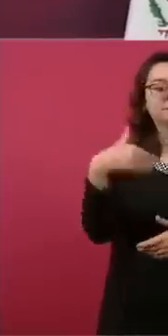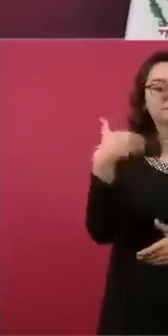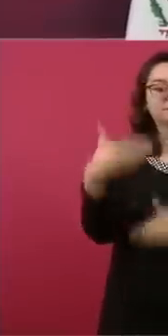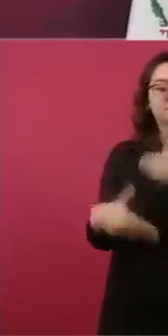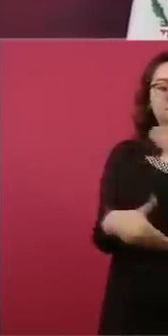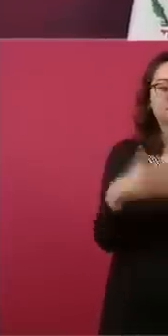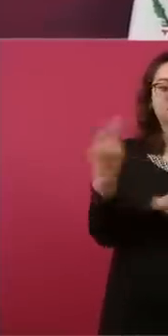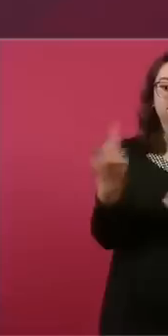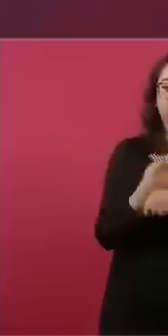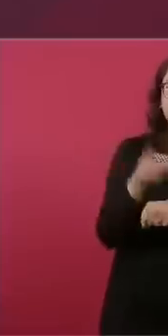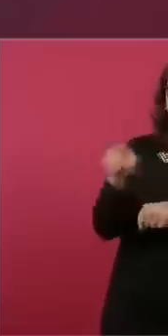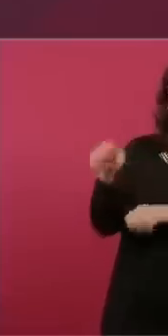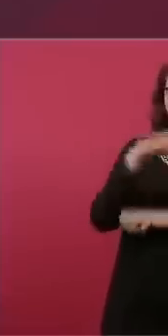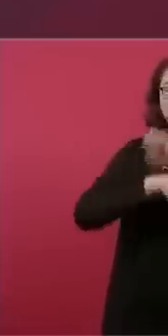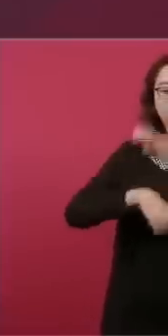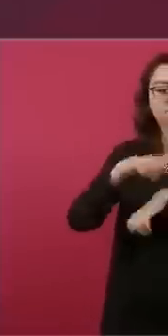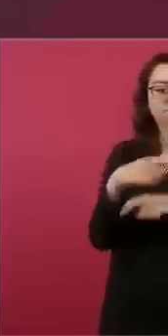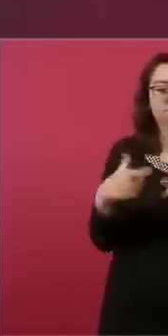y las acciones de esa empresa